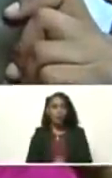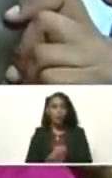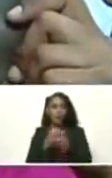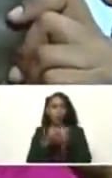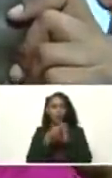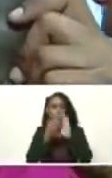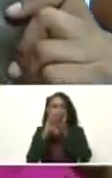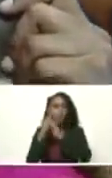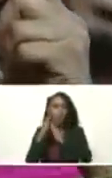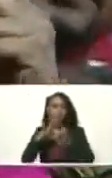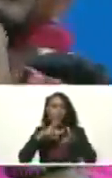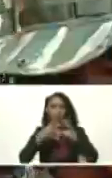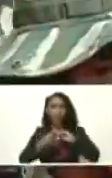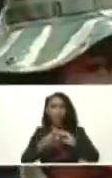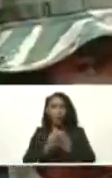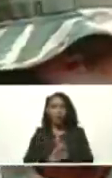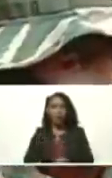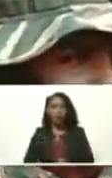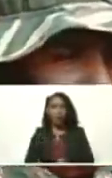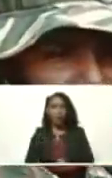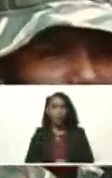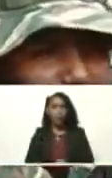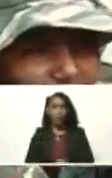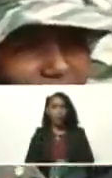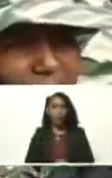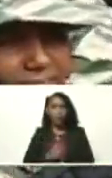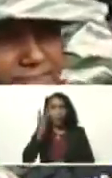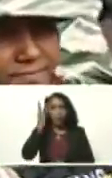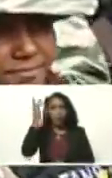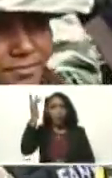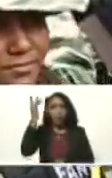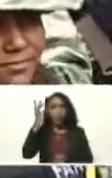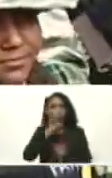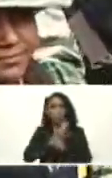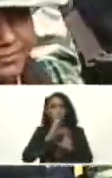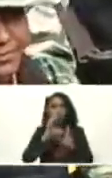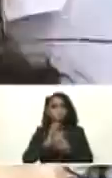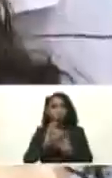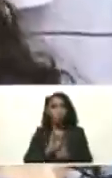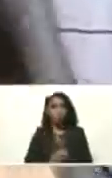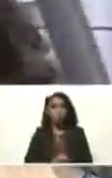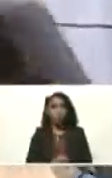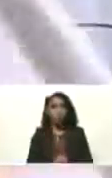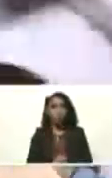comunas, de los clubs, de los intelectuales, de la cultura.